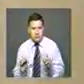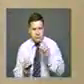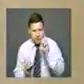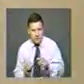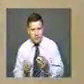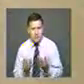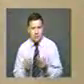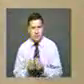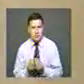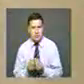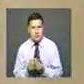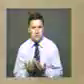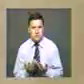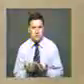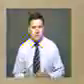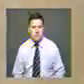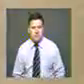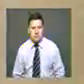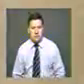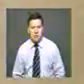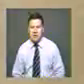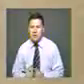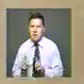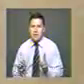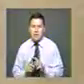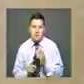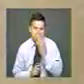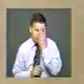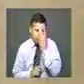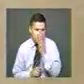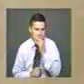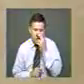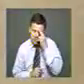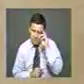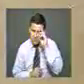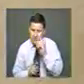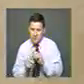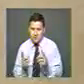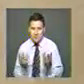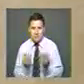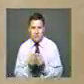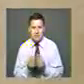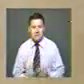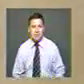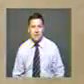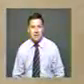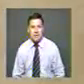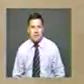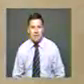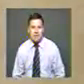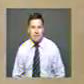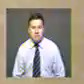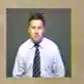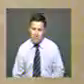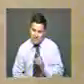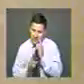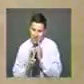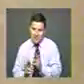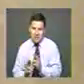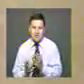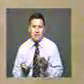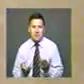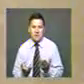ser el de no diferenciar, porque no hay razones para la diferenciación. Esto es el de reconocer